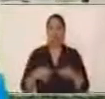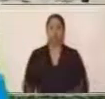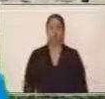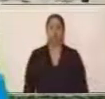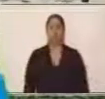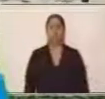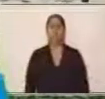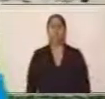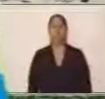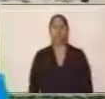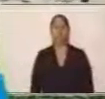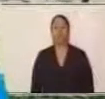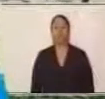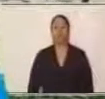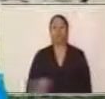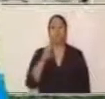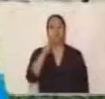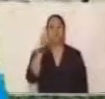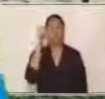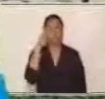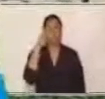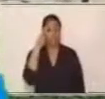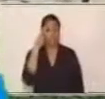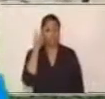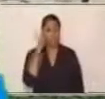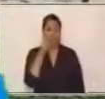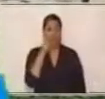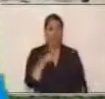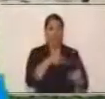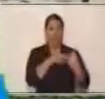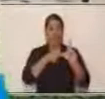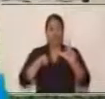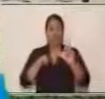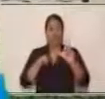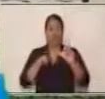bien. Recordamos, mi lado inicial,